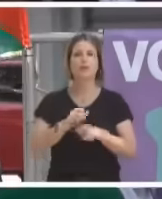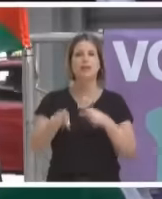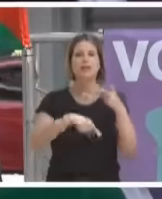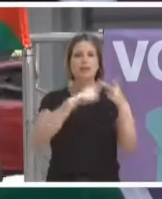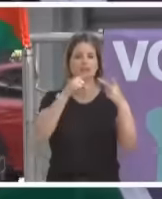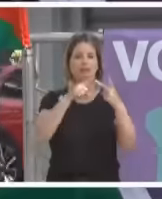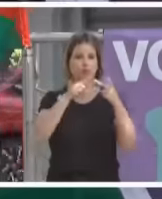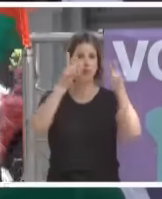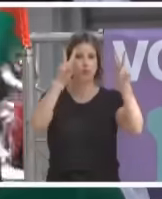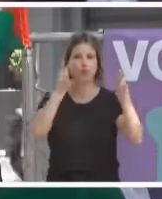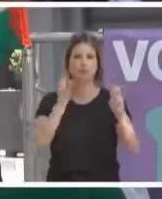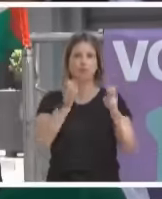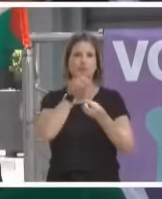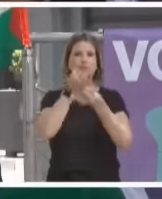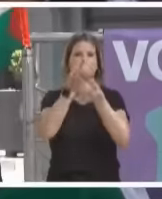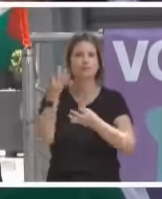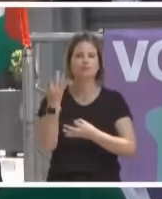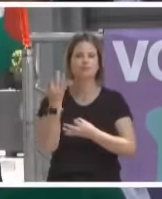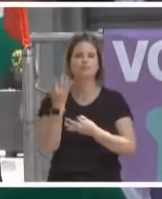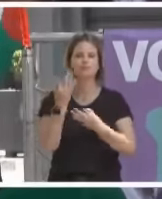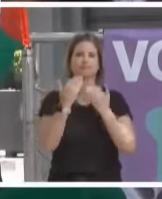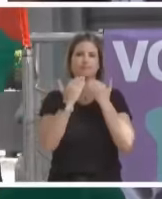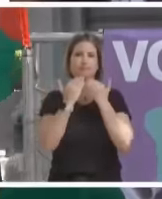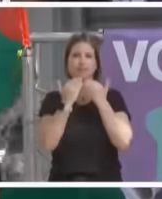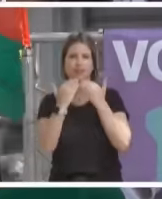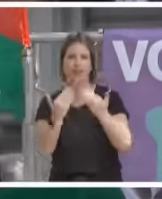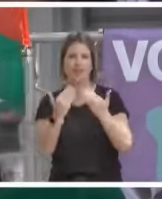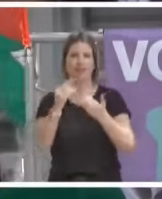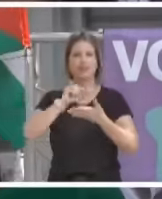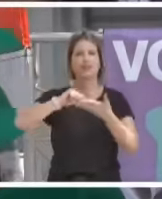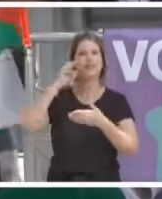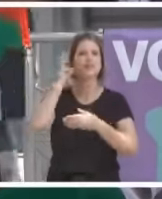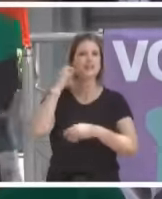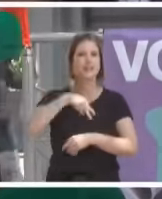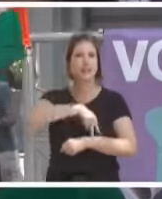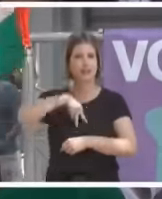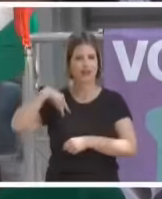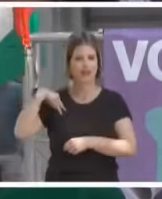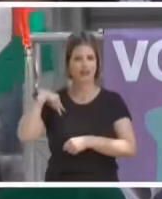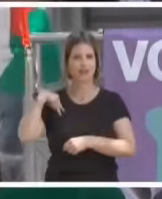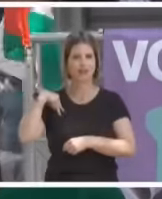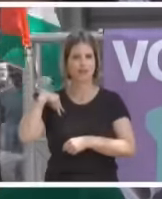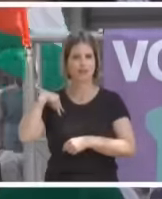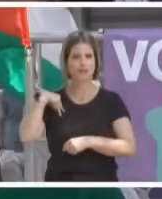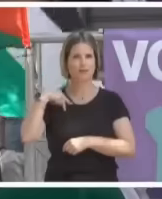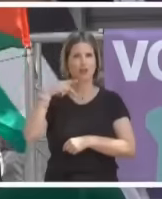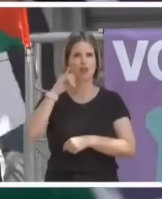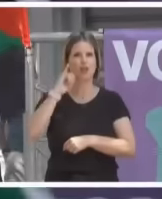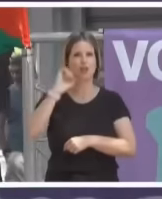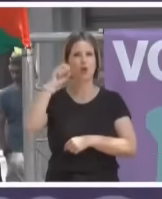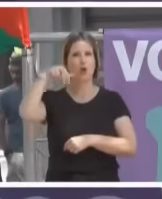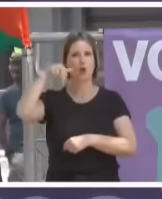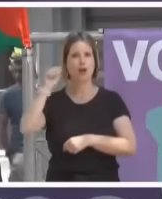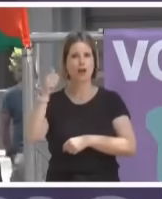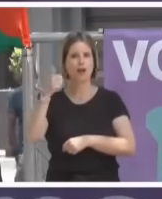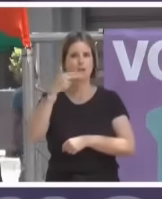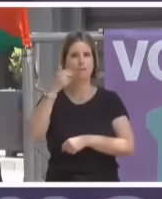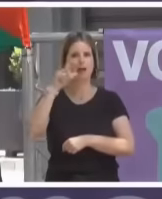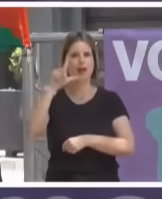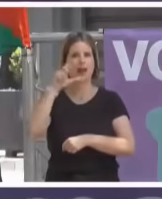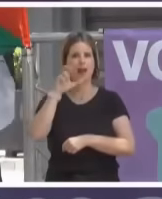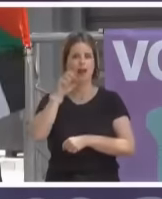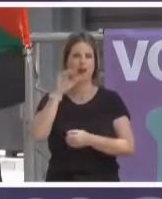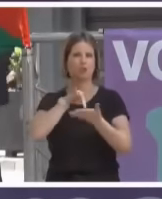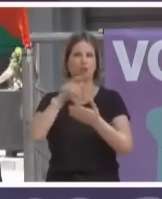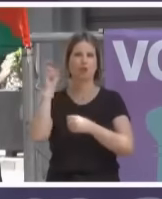La segunda mención es de agradecimiento a nuestra secretaria general, Ione Belarra, porque ha venido a Andalucía cuando